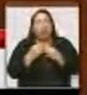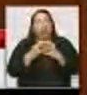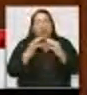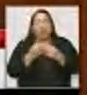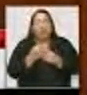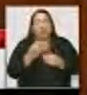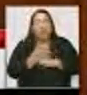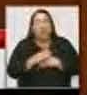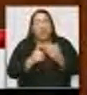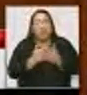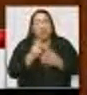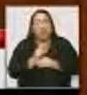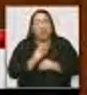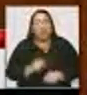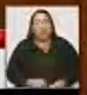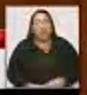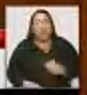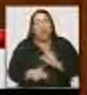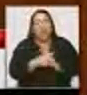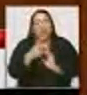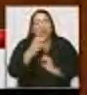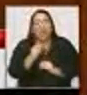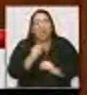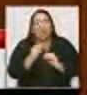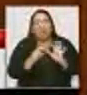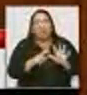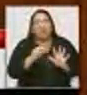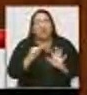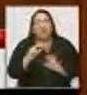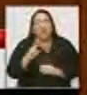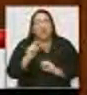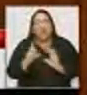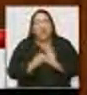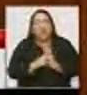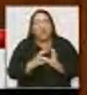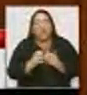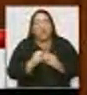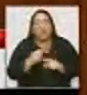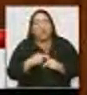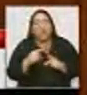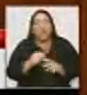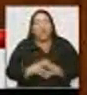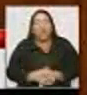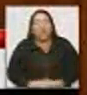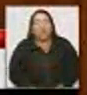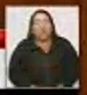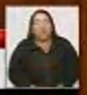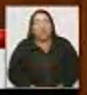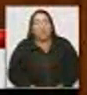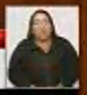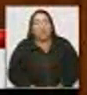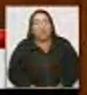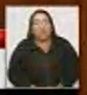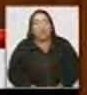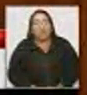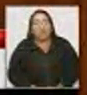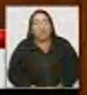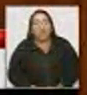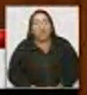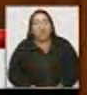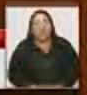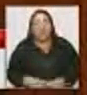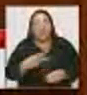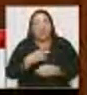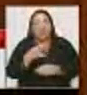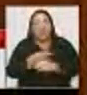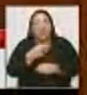familiar a través de la educación. Ley 30.862, ley que fortalece diversas normas para prevenir, sancionar y erradicar la